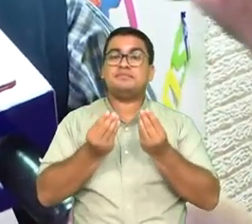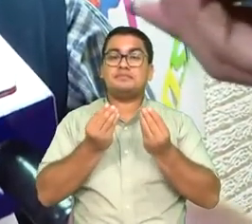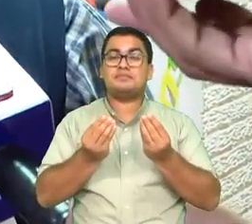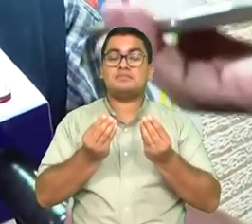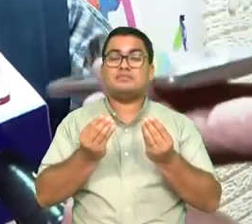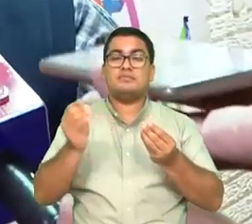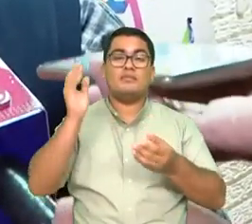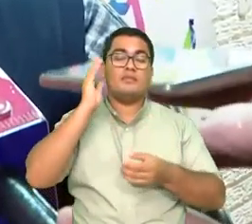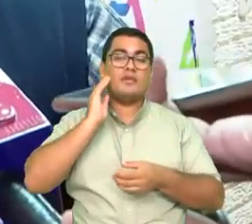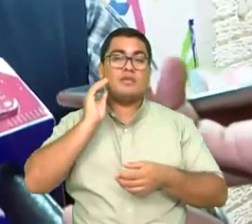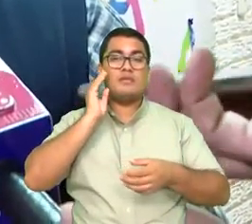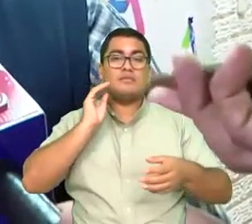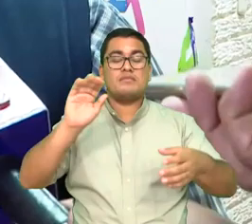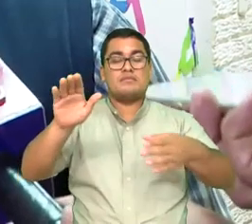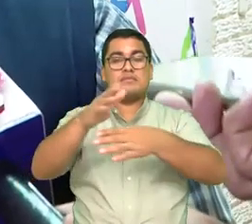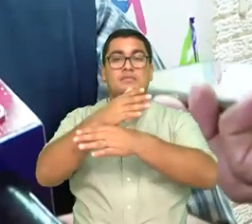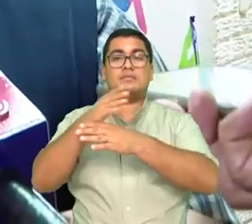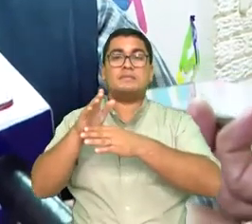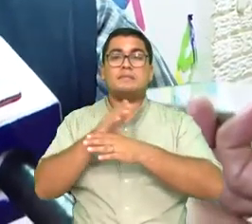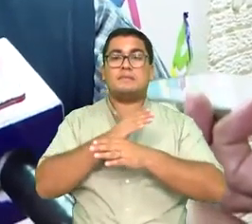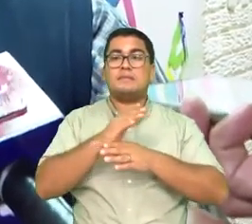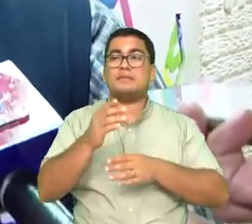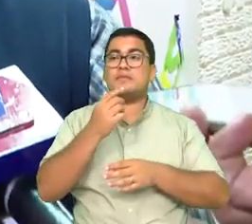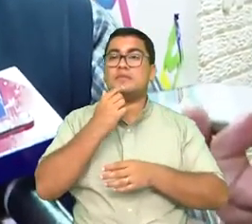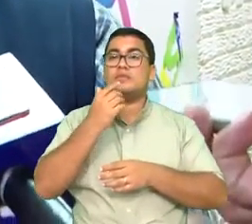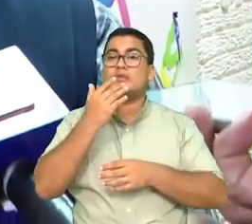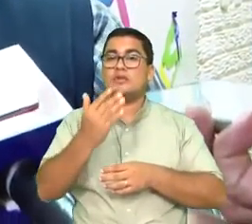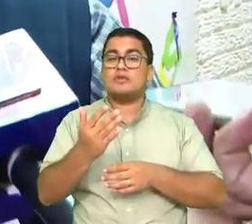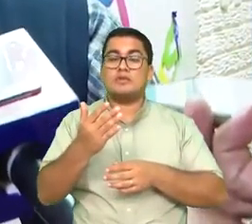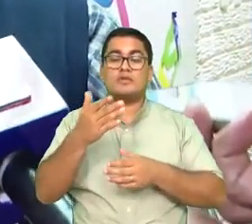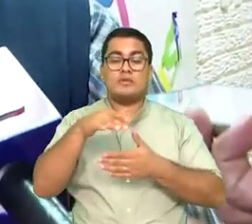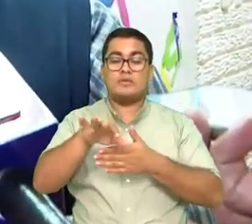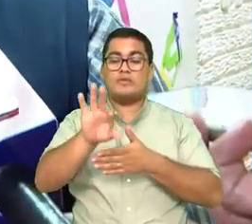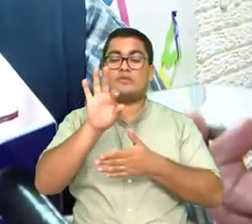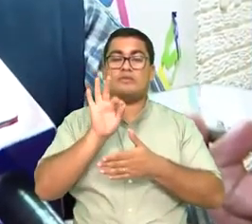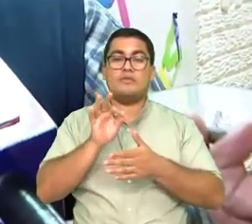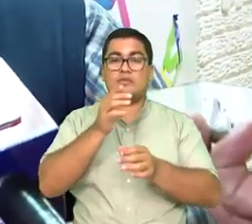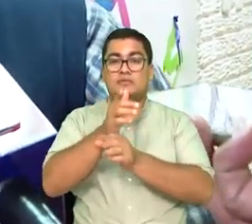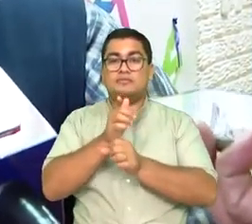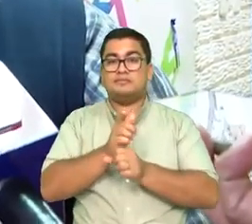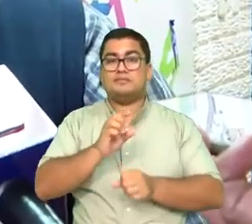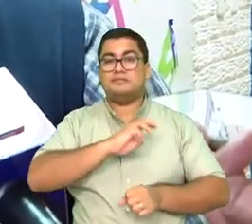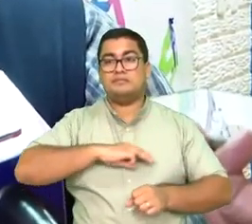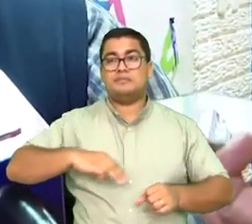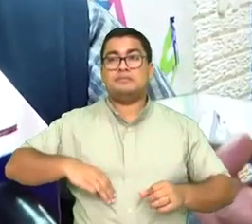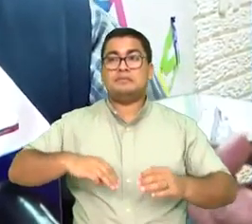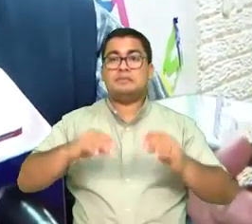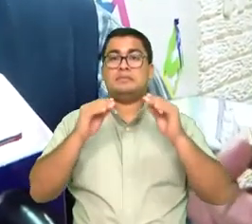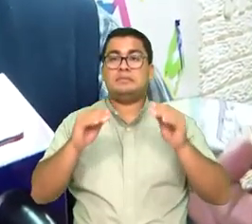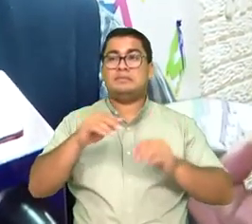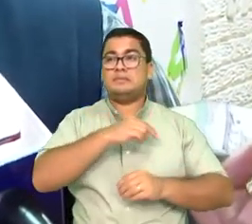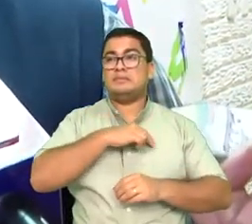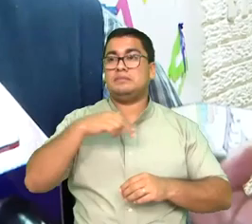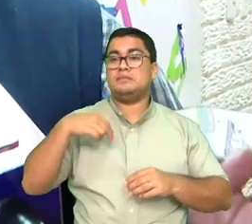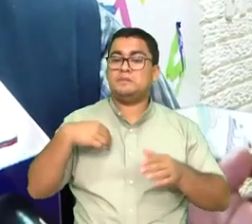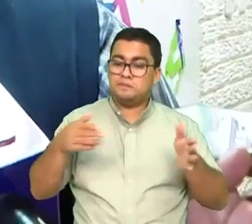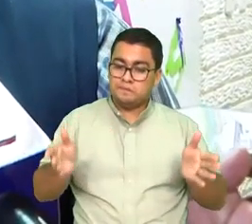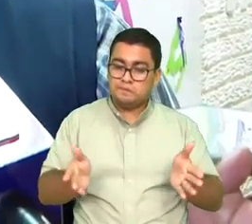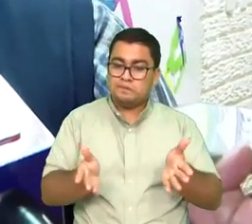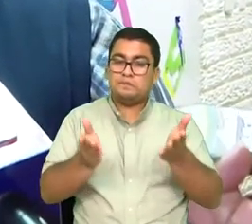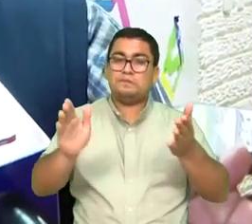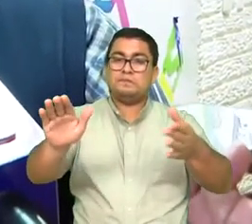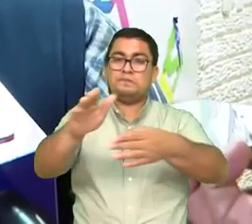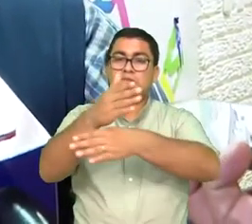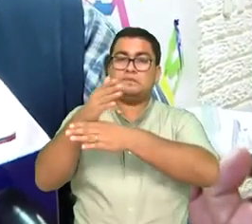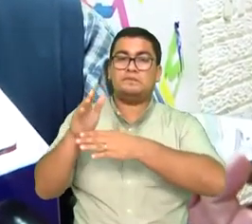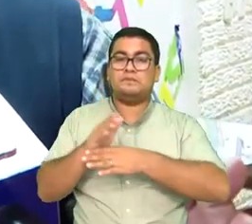esta experiencia, ya que desde la Oficina de Producción Audiovisual del Ministerio de Educación nosotros impulsamos